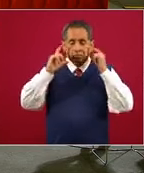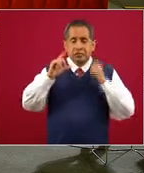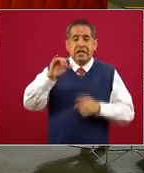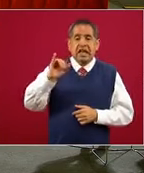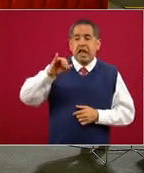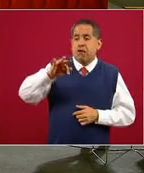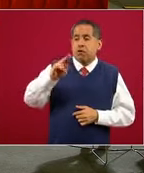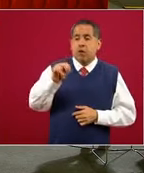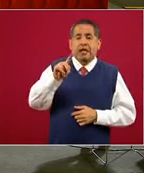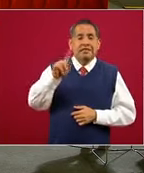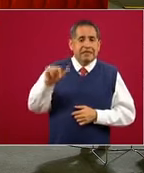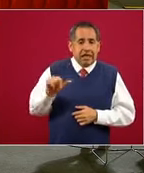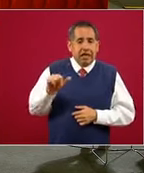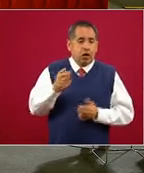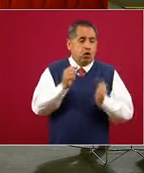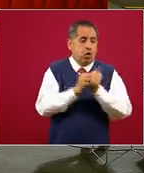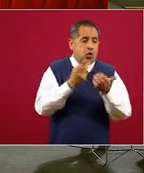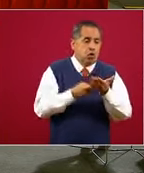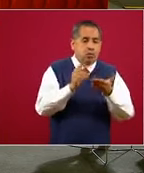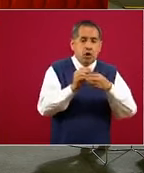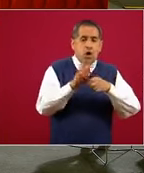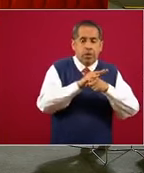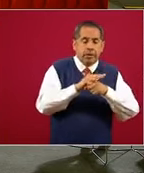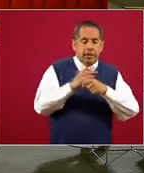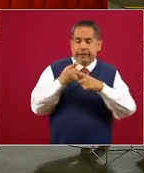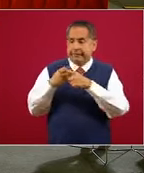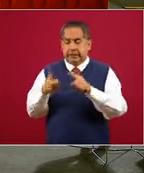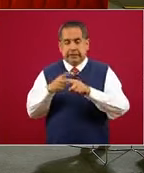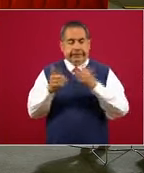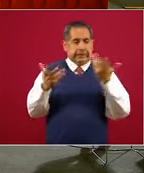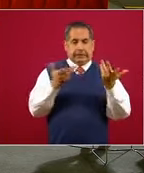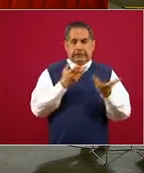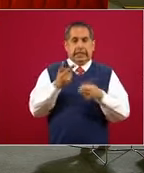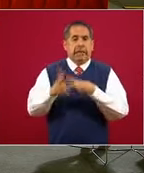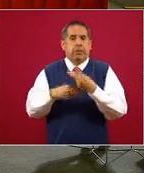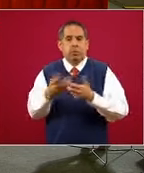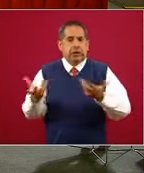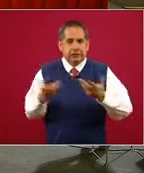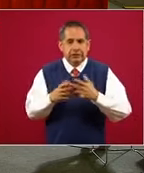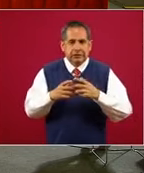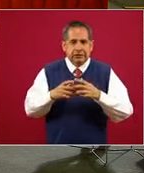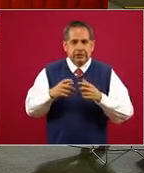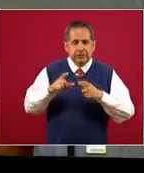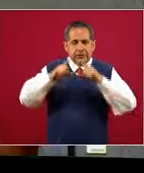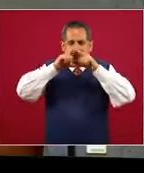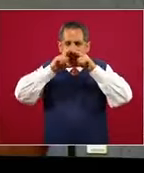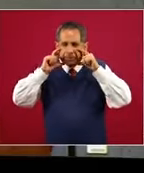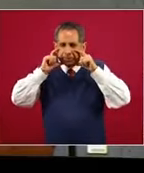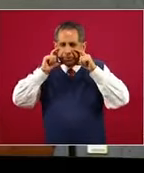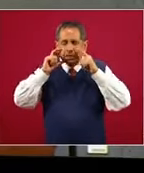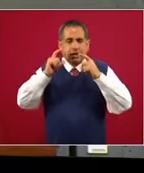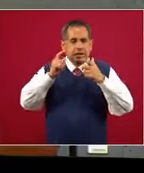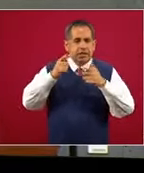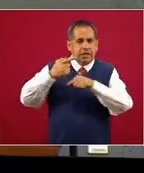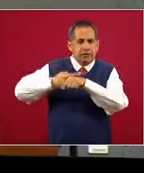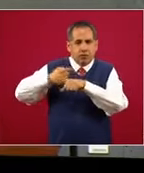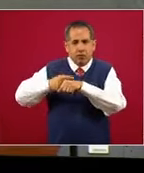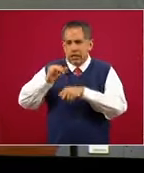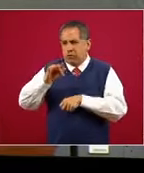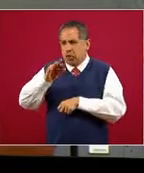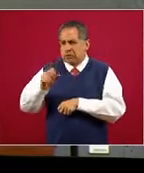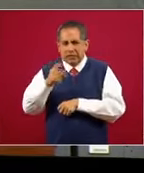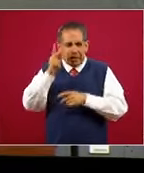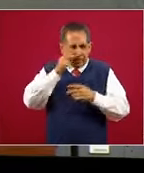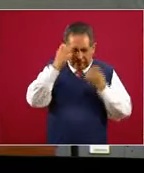¿Cómo se va a diferenciar COVID-19 de influenza? ¿Qué se va a hacer? ¿Van a hacer pruebas a esos enfermos?